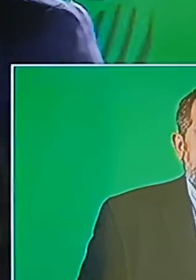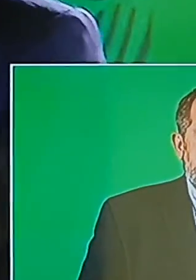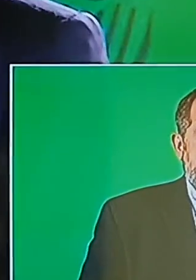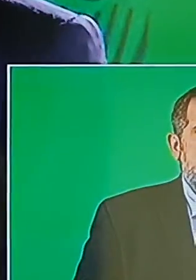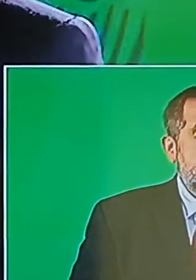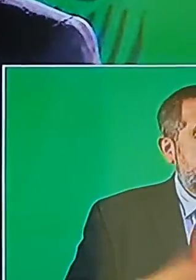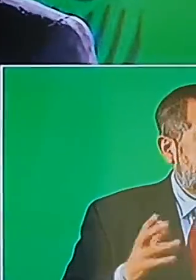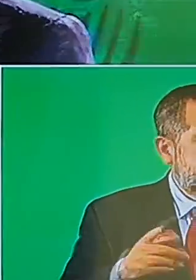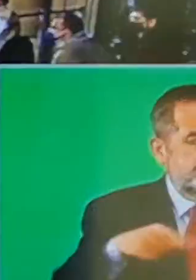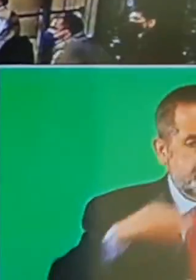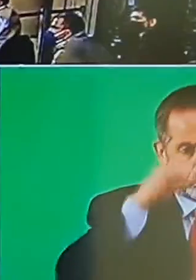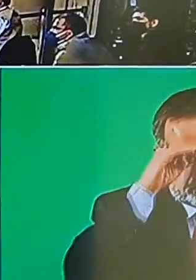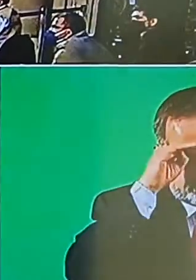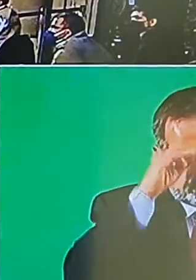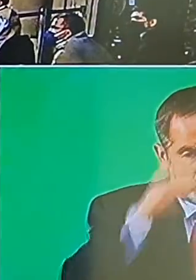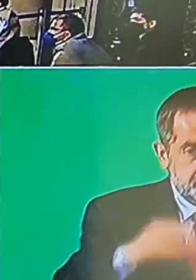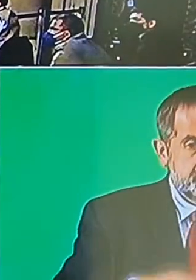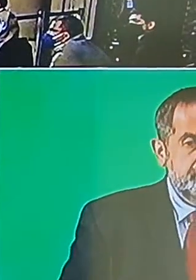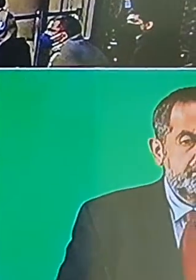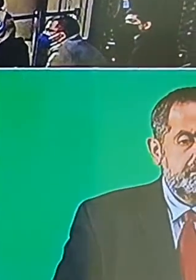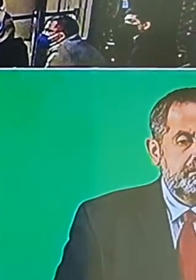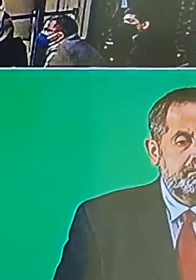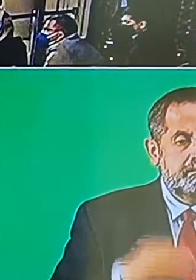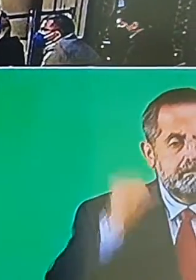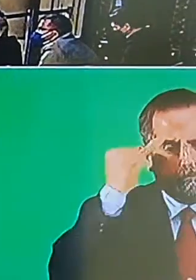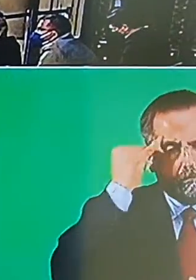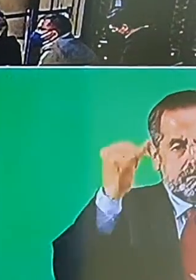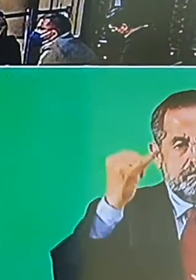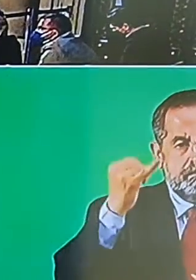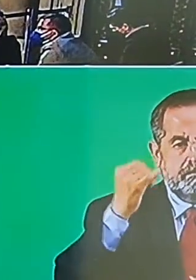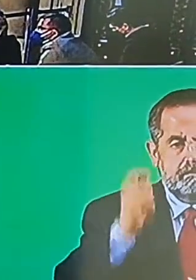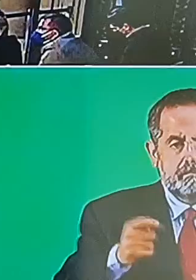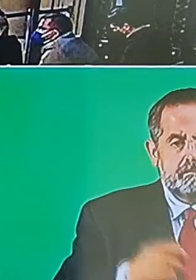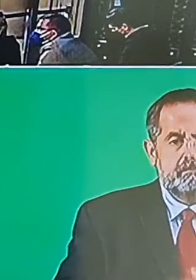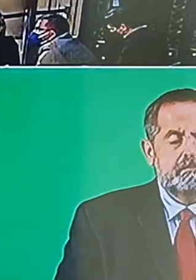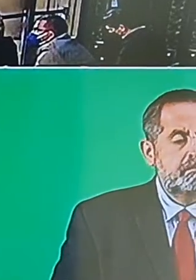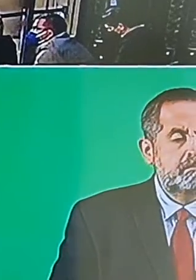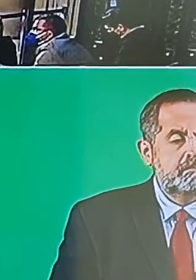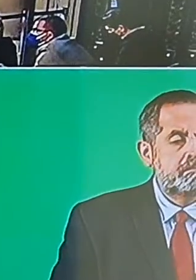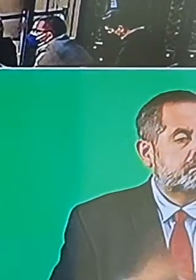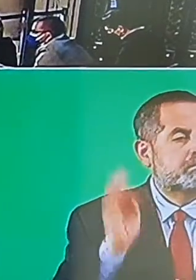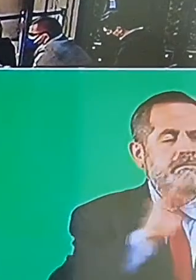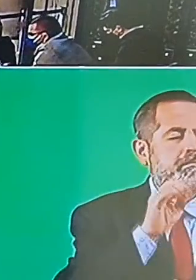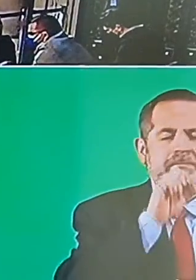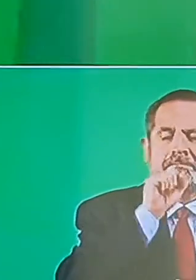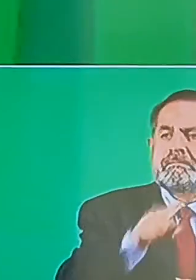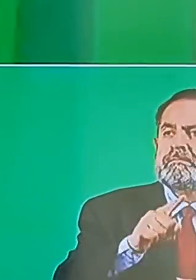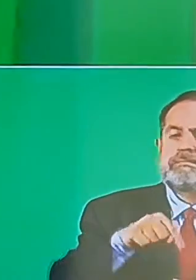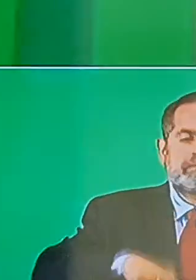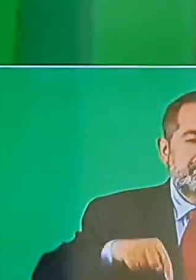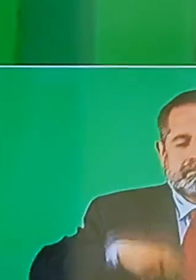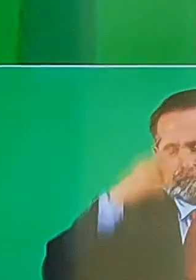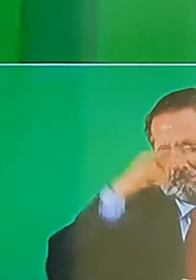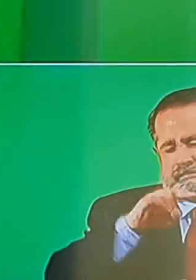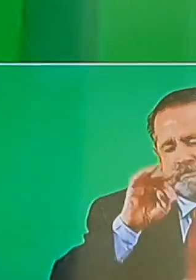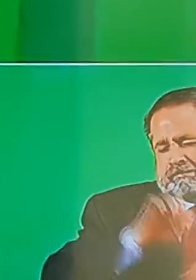O ustedes imaginen si nos pasa eso en México